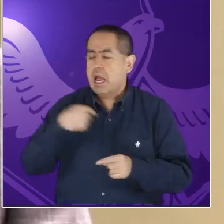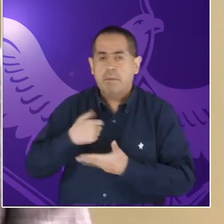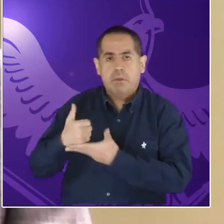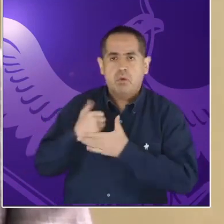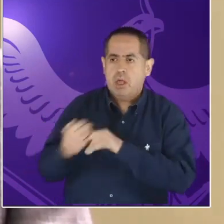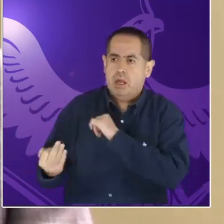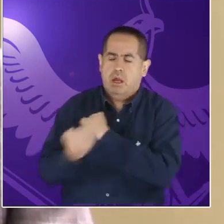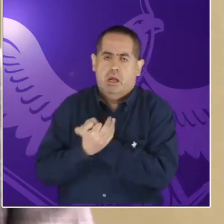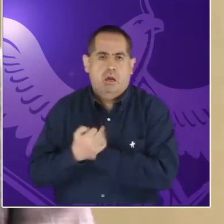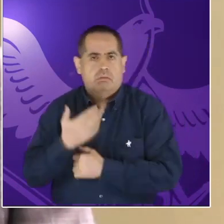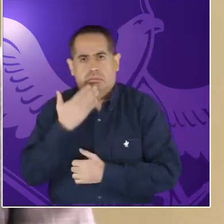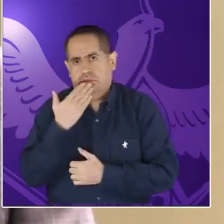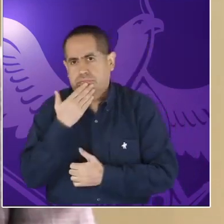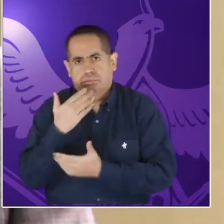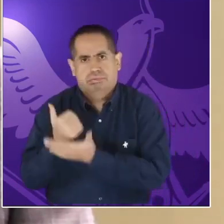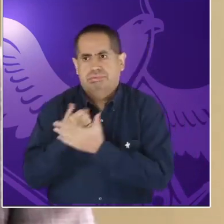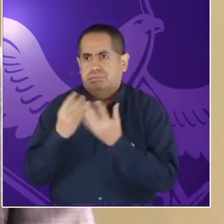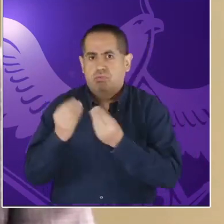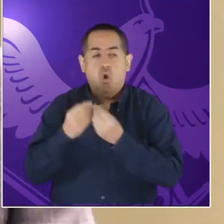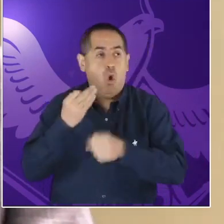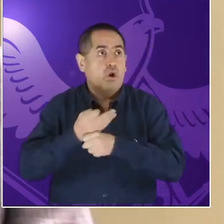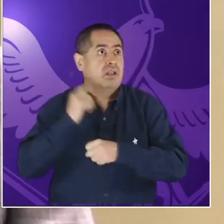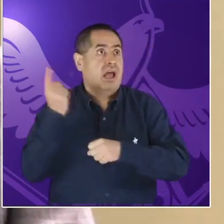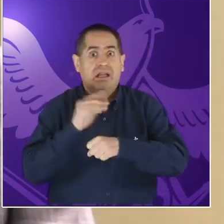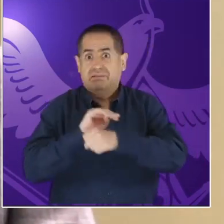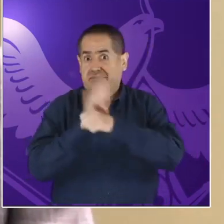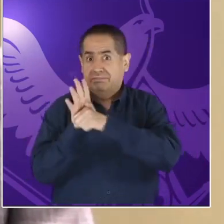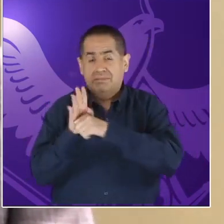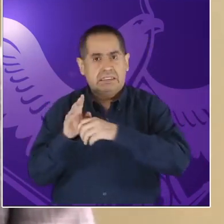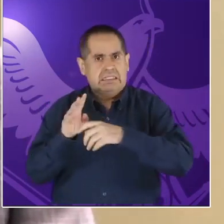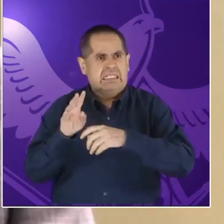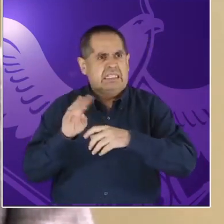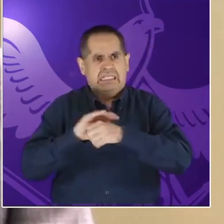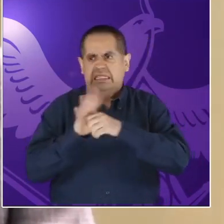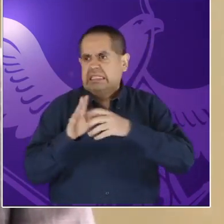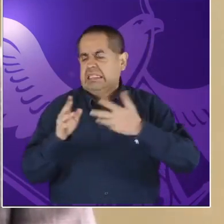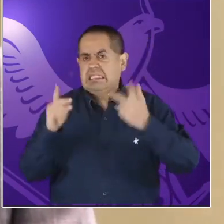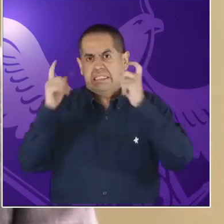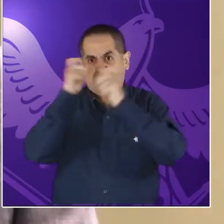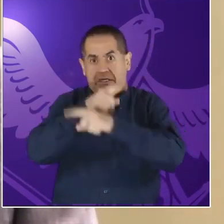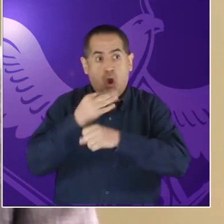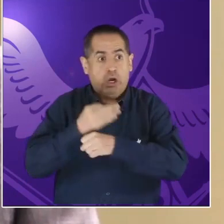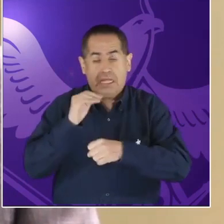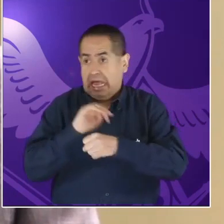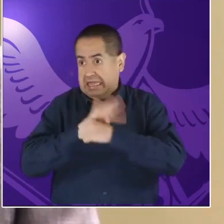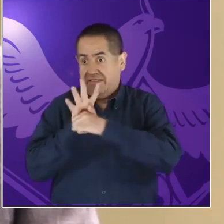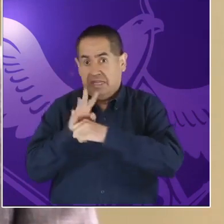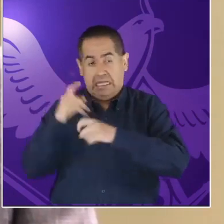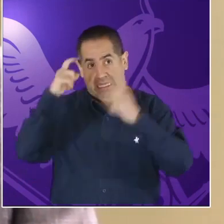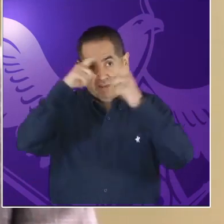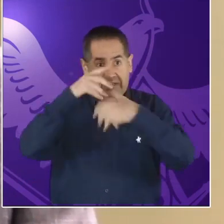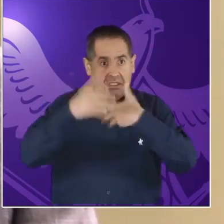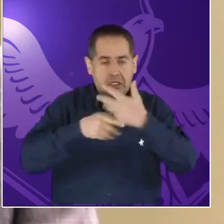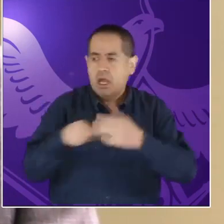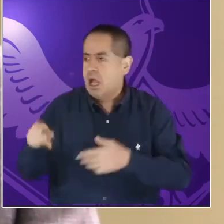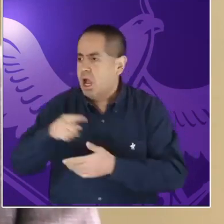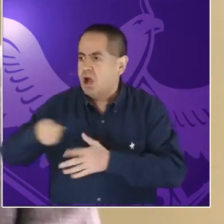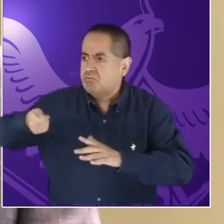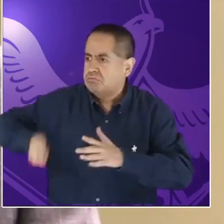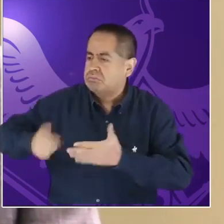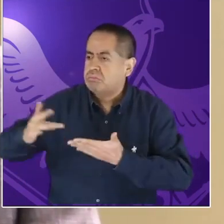pues ha sido un colchón de aterrizaje en tiempos de pandemia. Eso es muy interesante, ¿no? En tiempos de